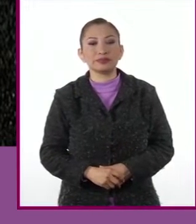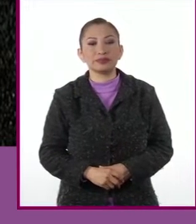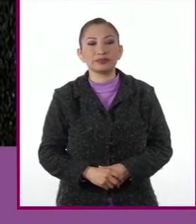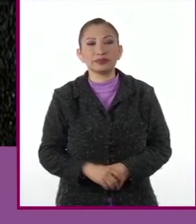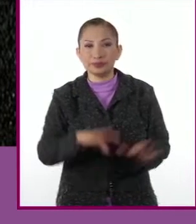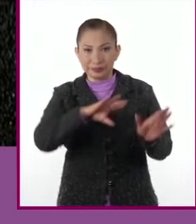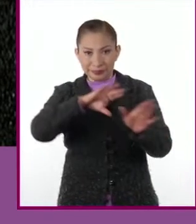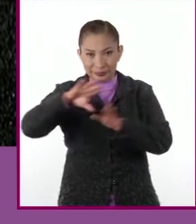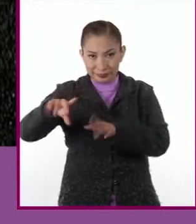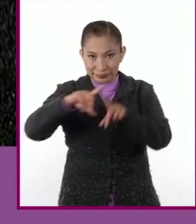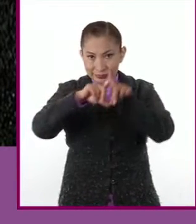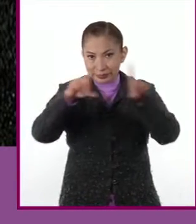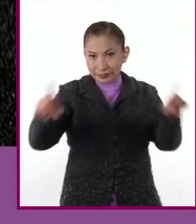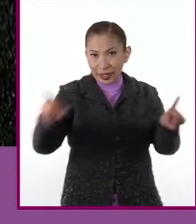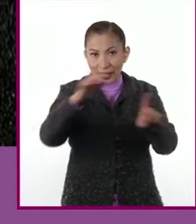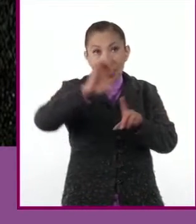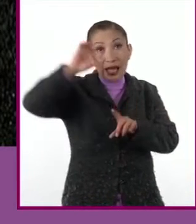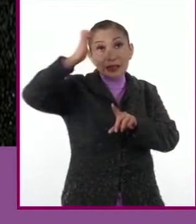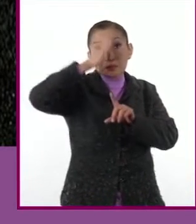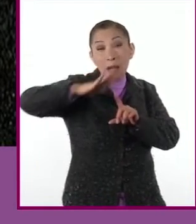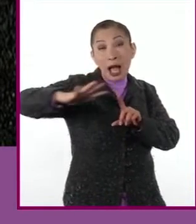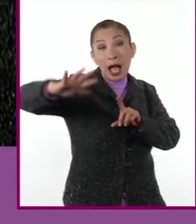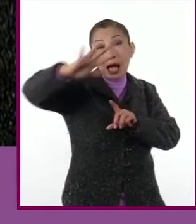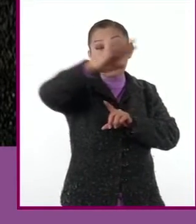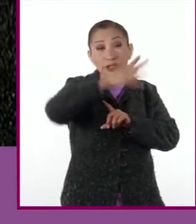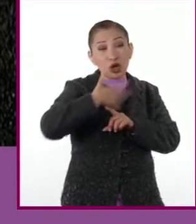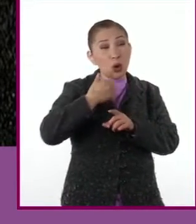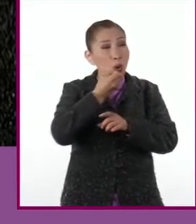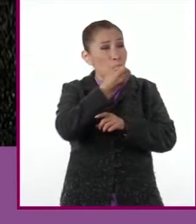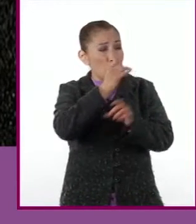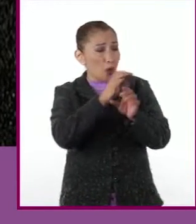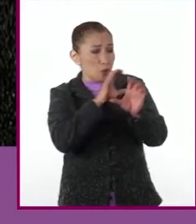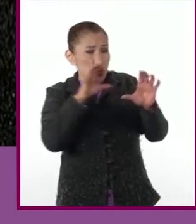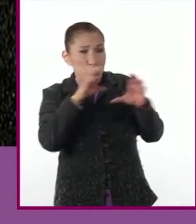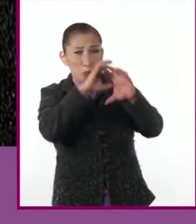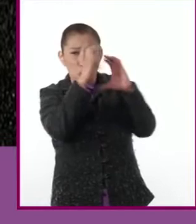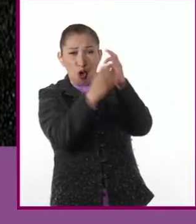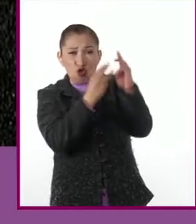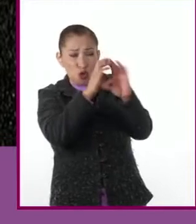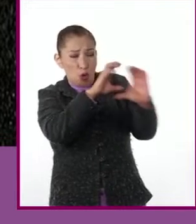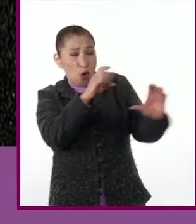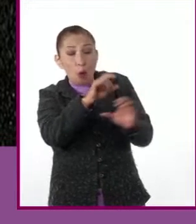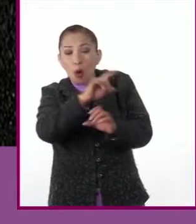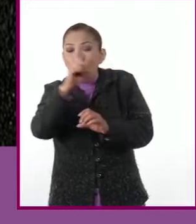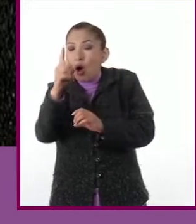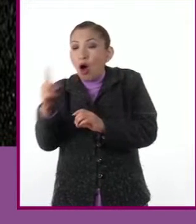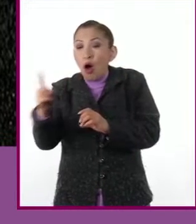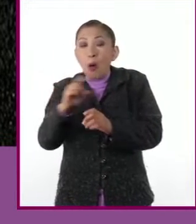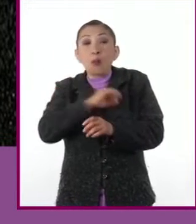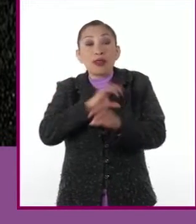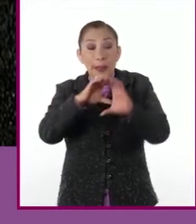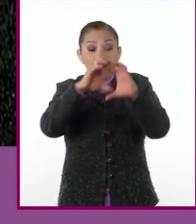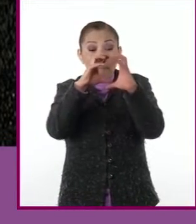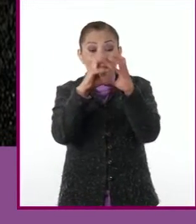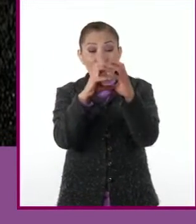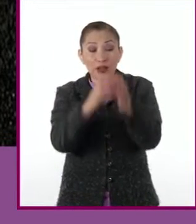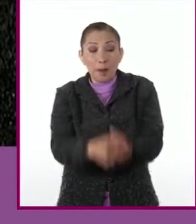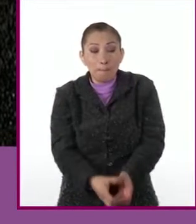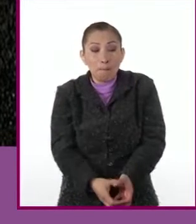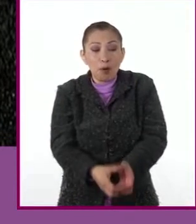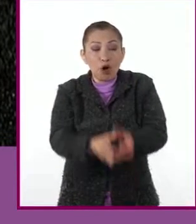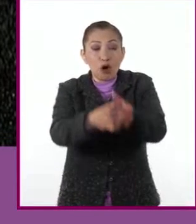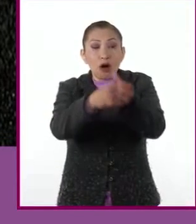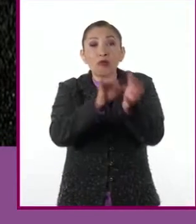el contrario, en el espacio, lejos de cualquier planeta, se podría lanzar una pelota y ésta se